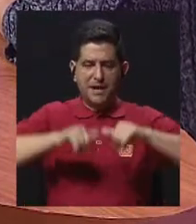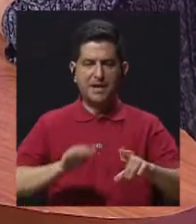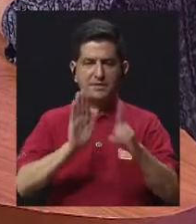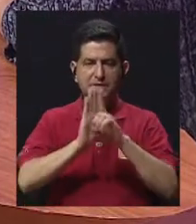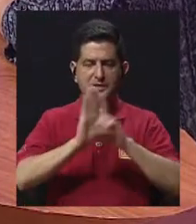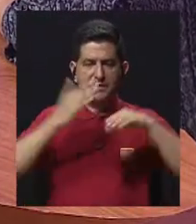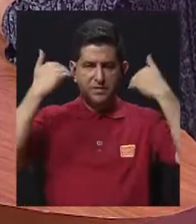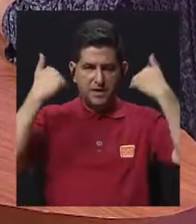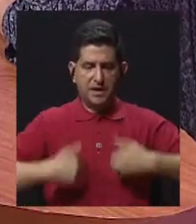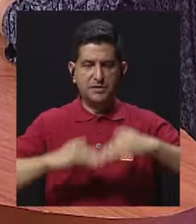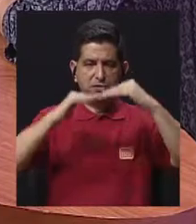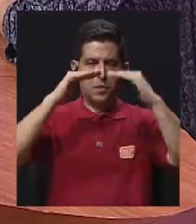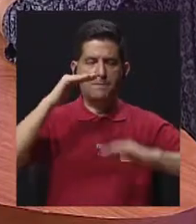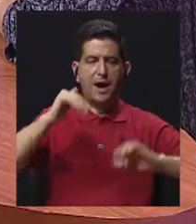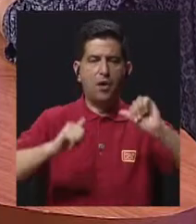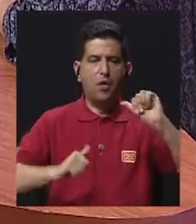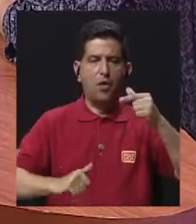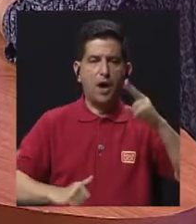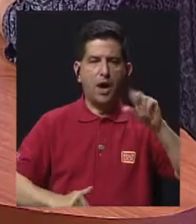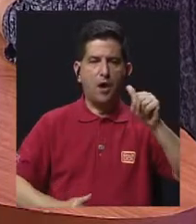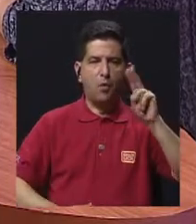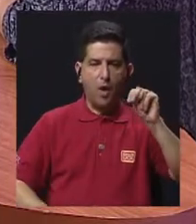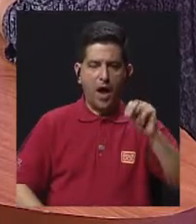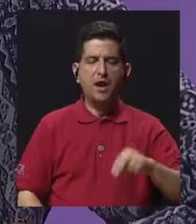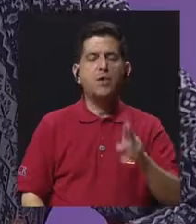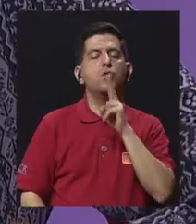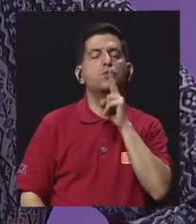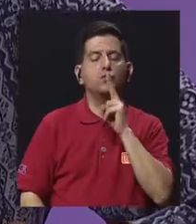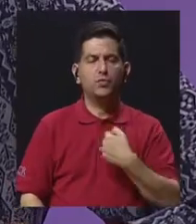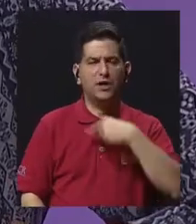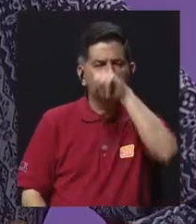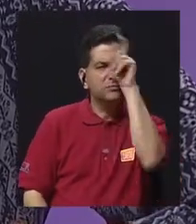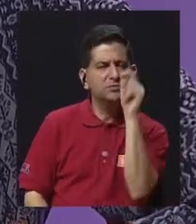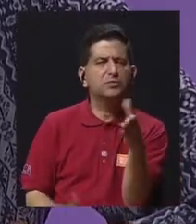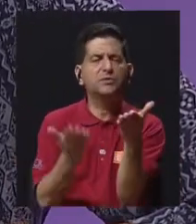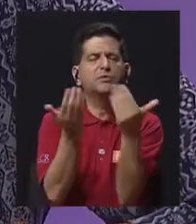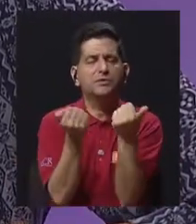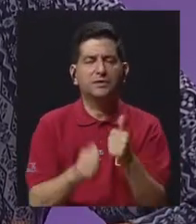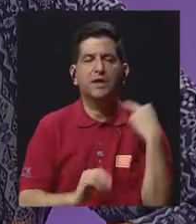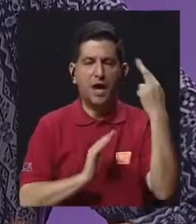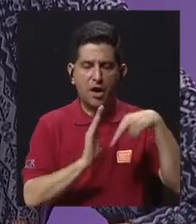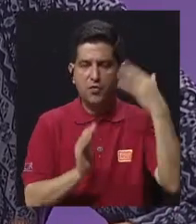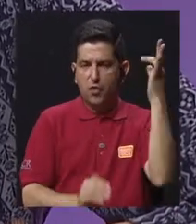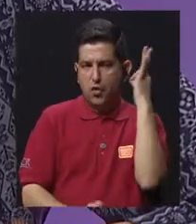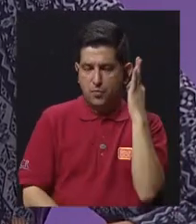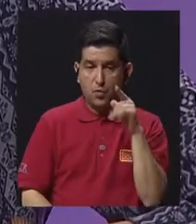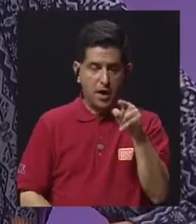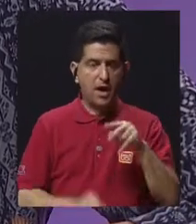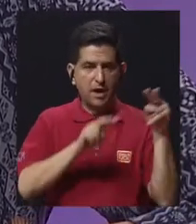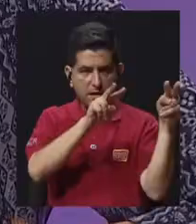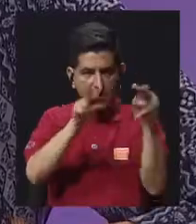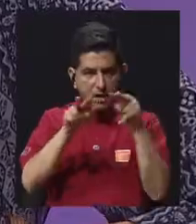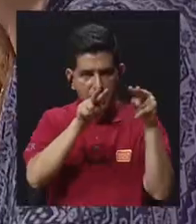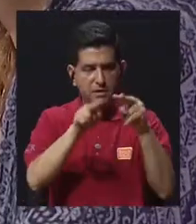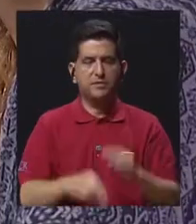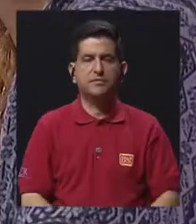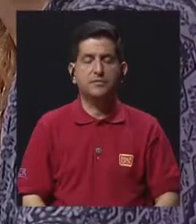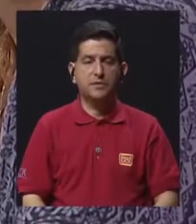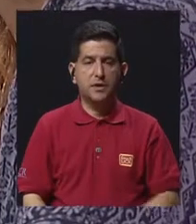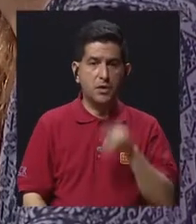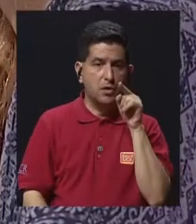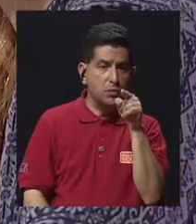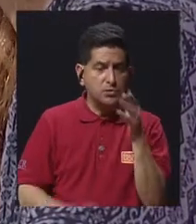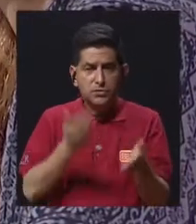los Derechos Humanos en Bajo Aguán, Honduras. Yo quería preguntarles sobre el papel de la mujer en este observatorio y si